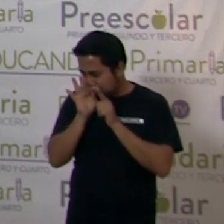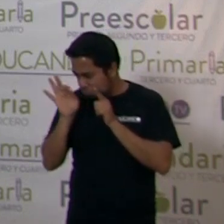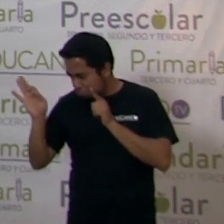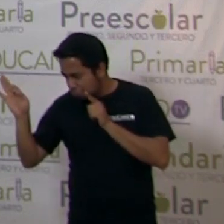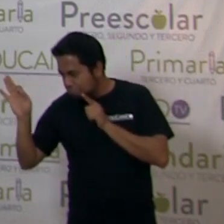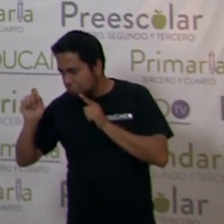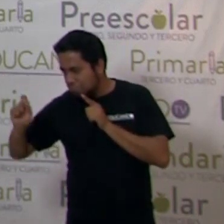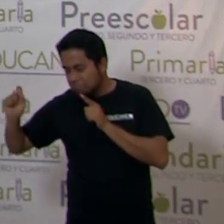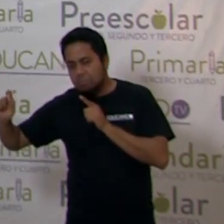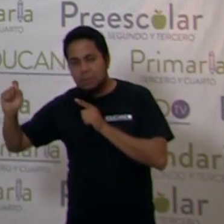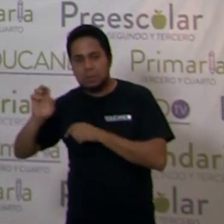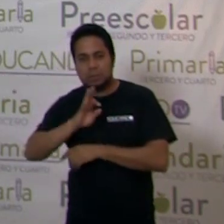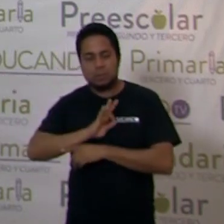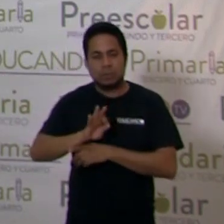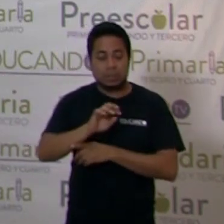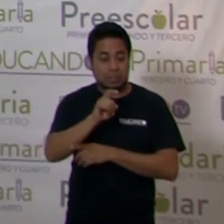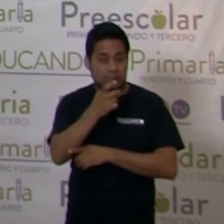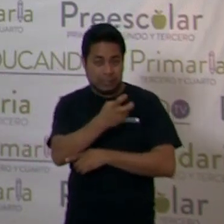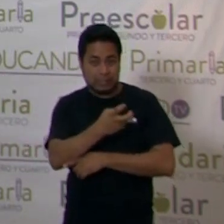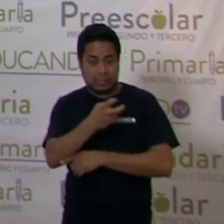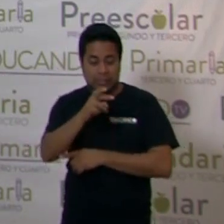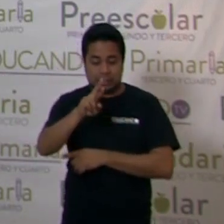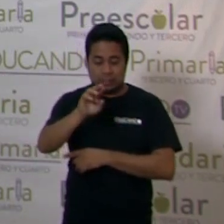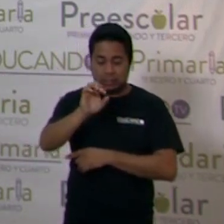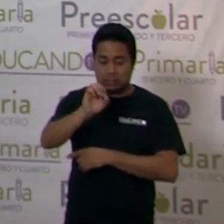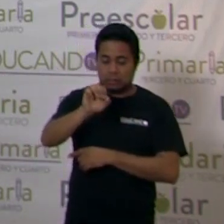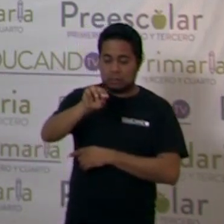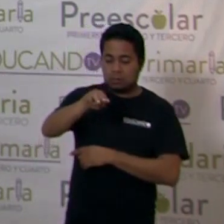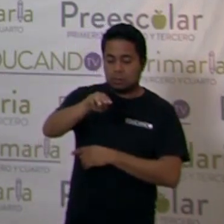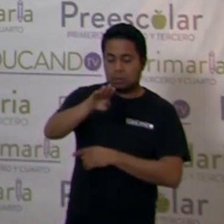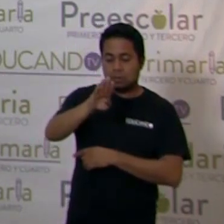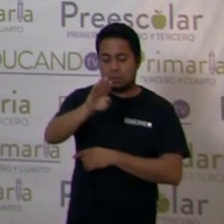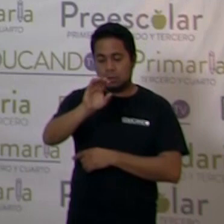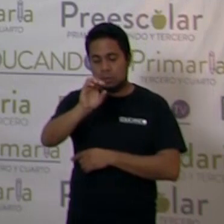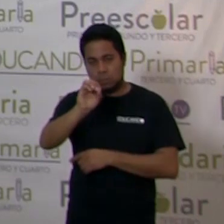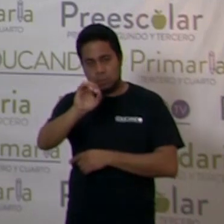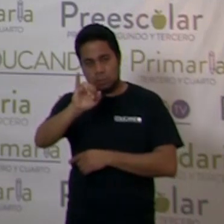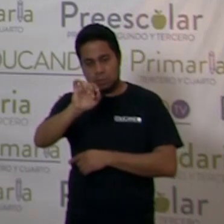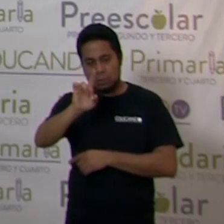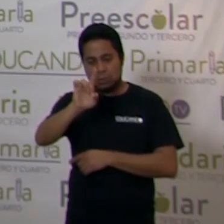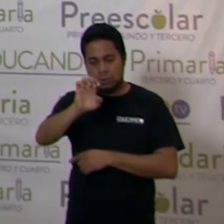y el romboide tiene cuatro